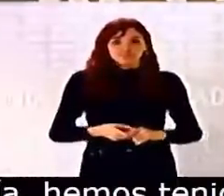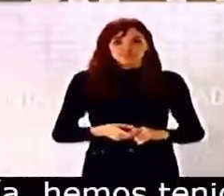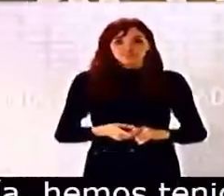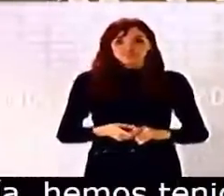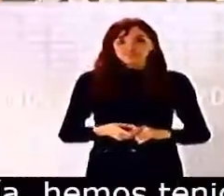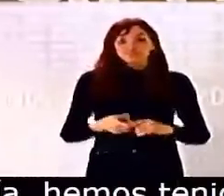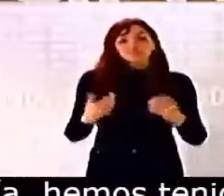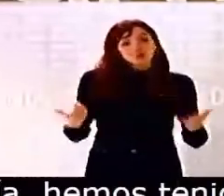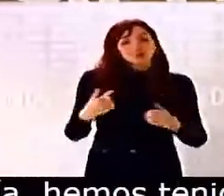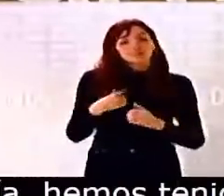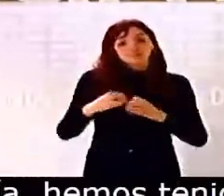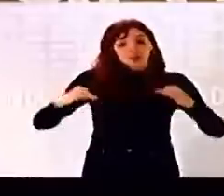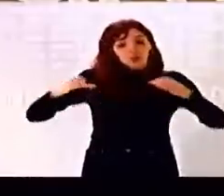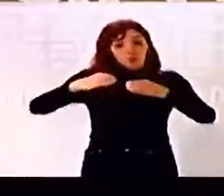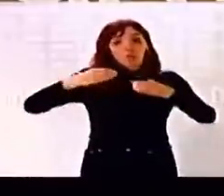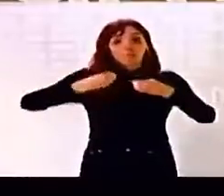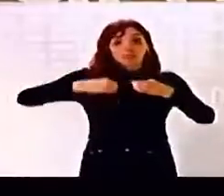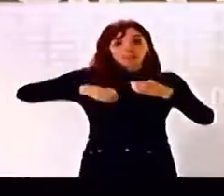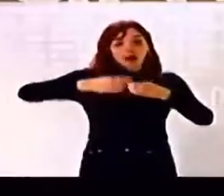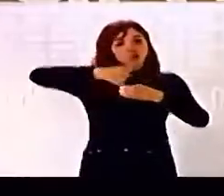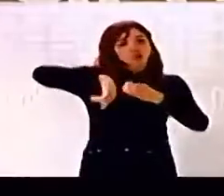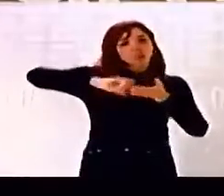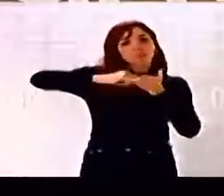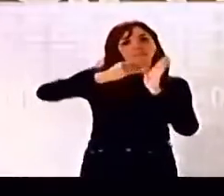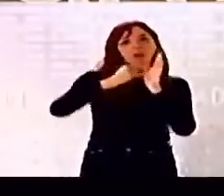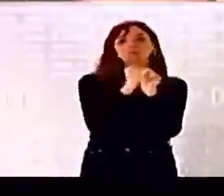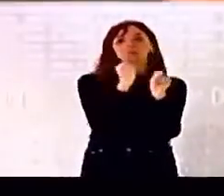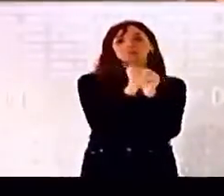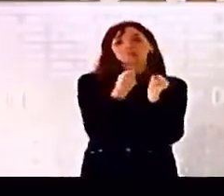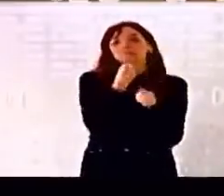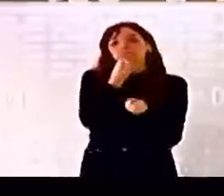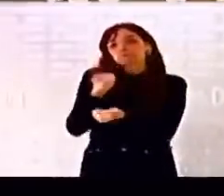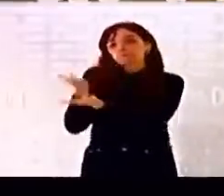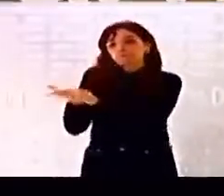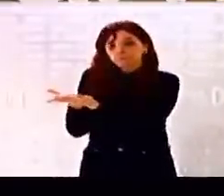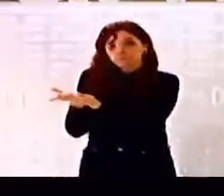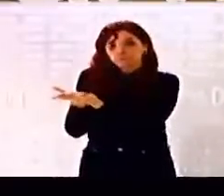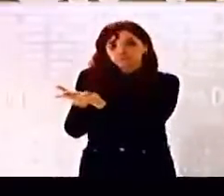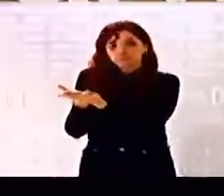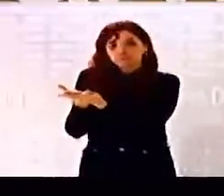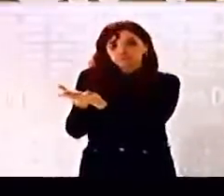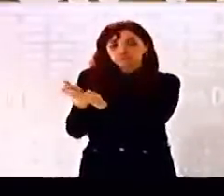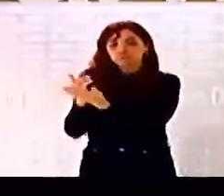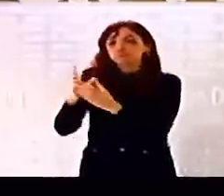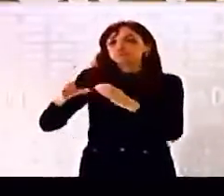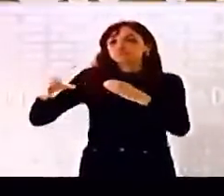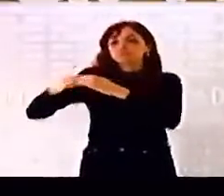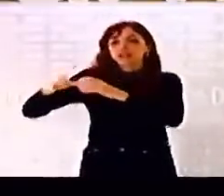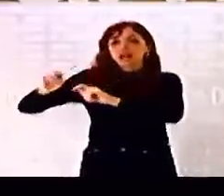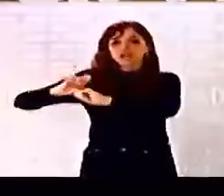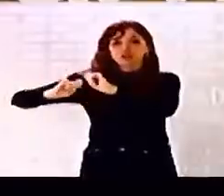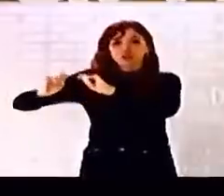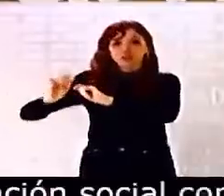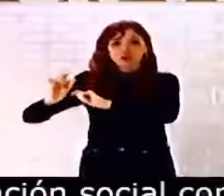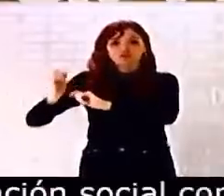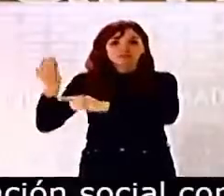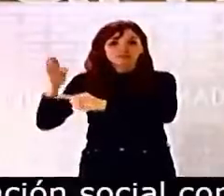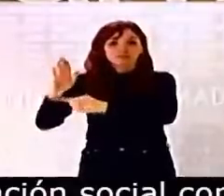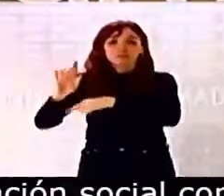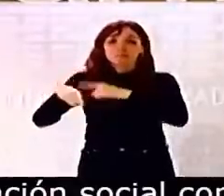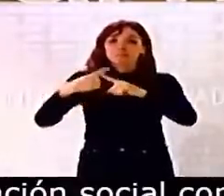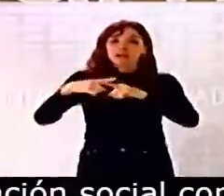Les planteamos un plan de trabajo, tanto a la concertación social como al Consejo Regional de